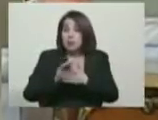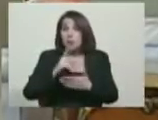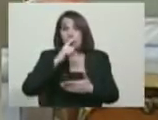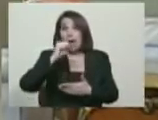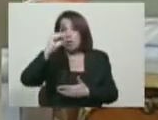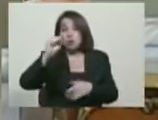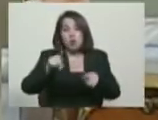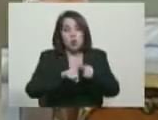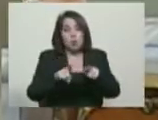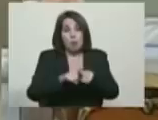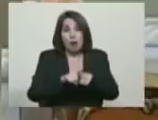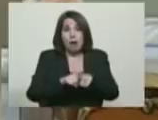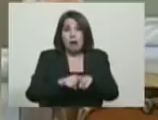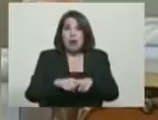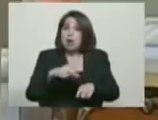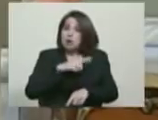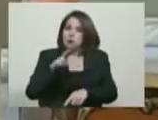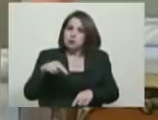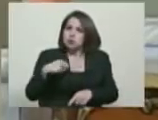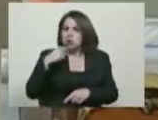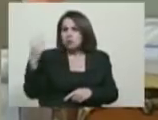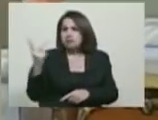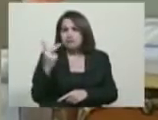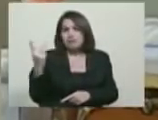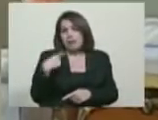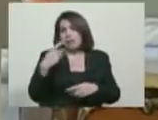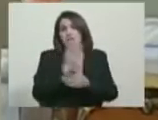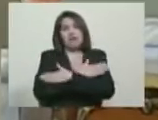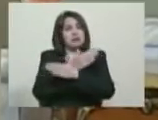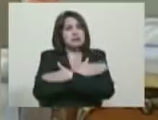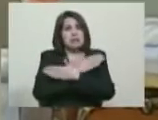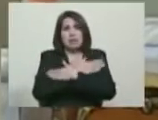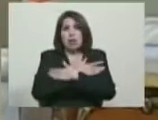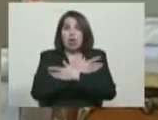que hacemos es felicitar a esa decisión,